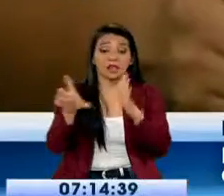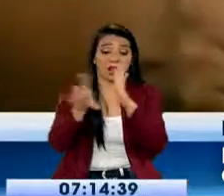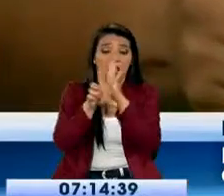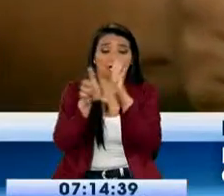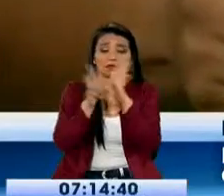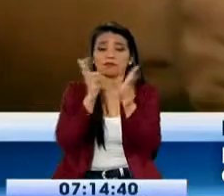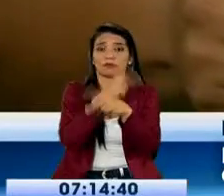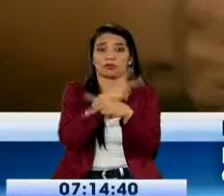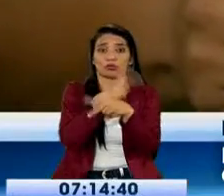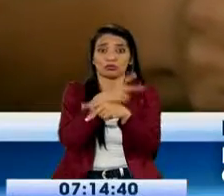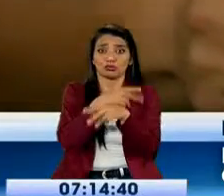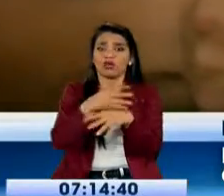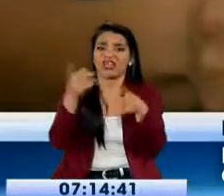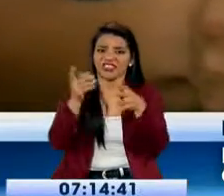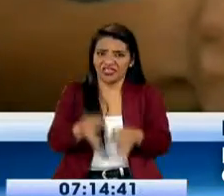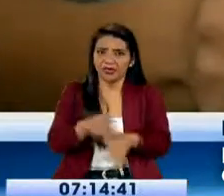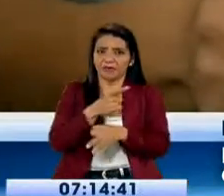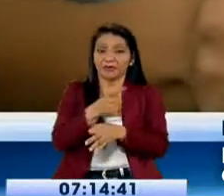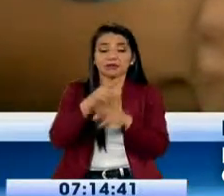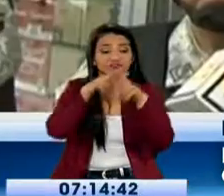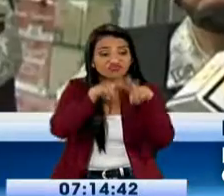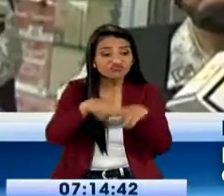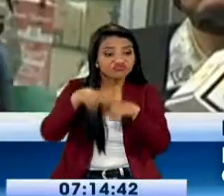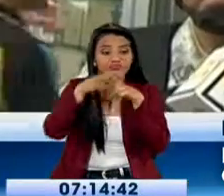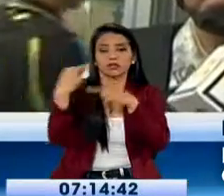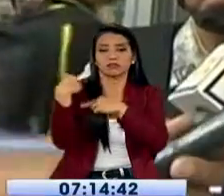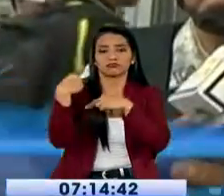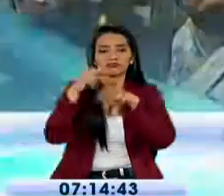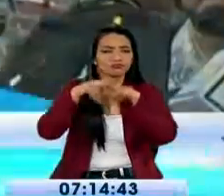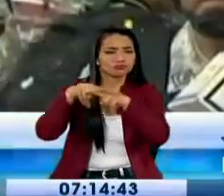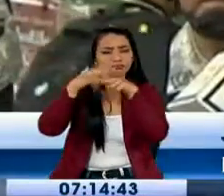Inversiones, tiene la potestad de realizar este tipo de controles